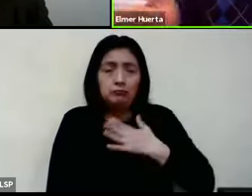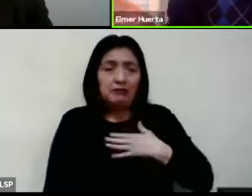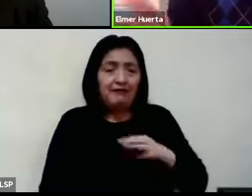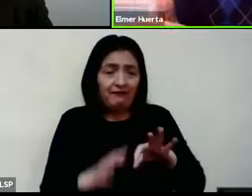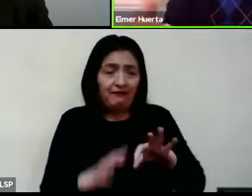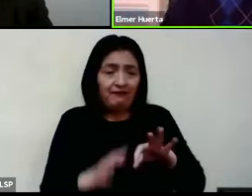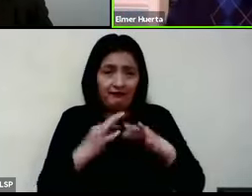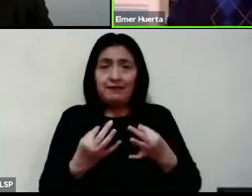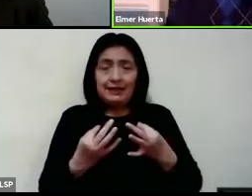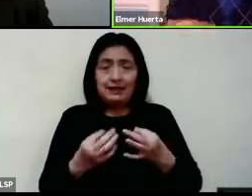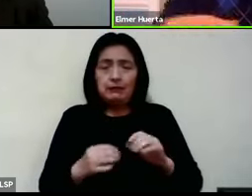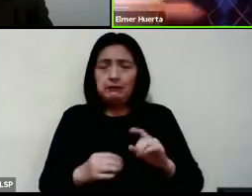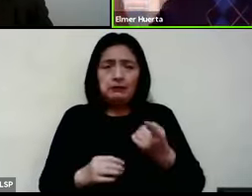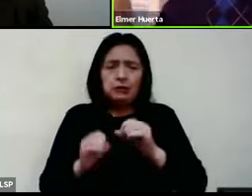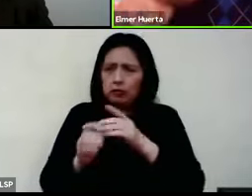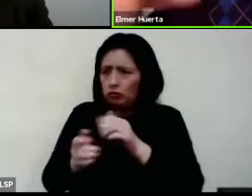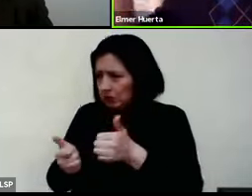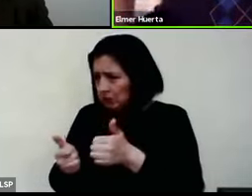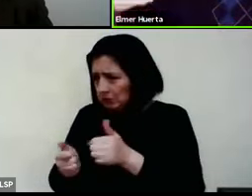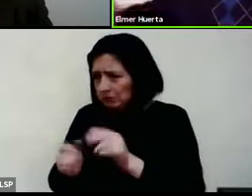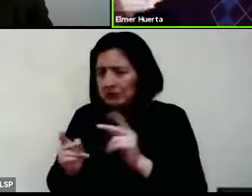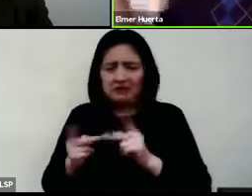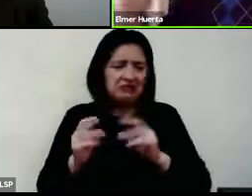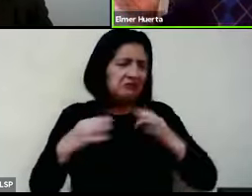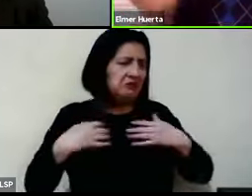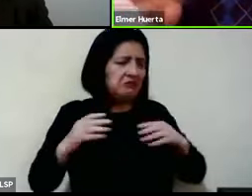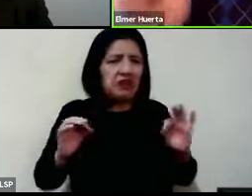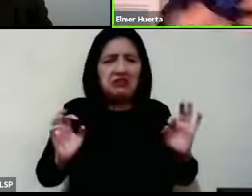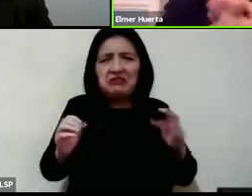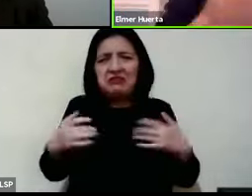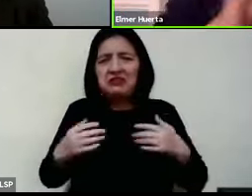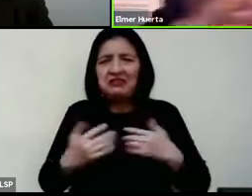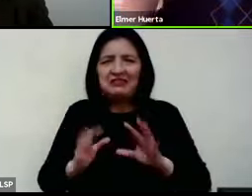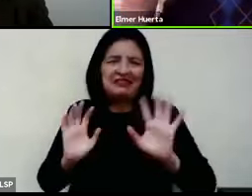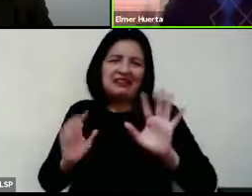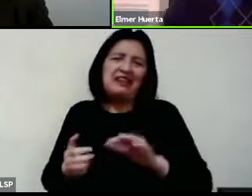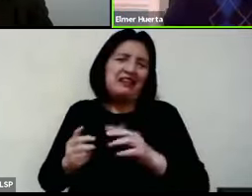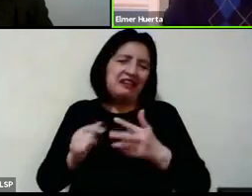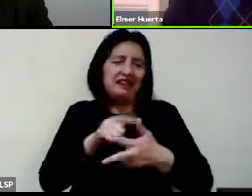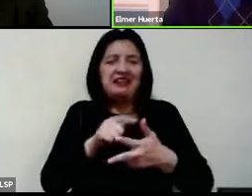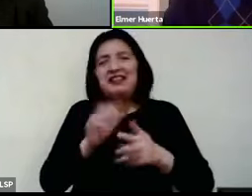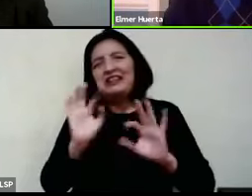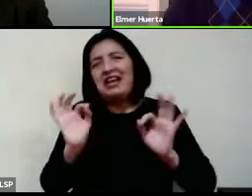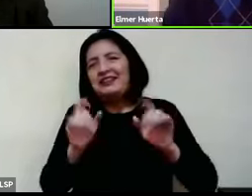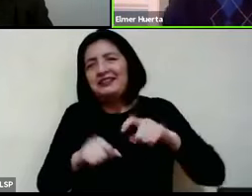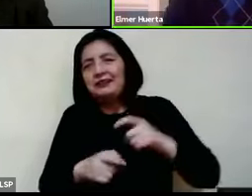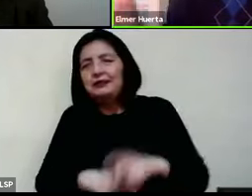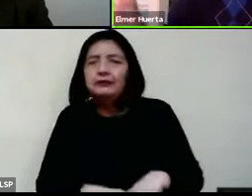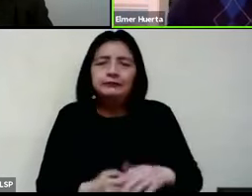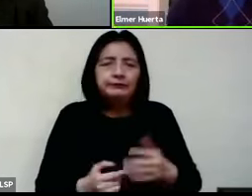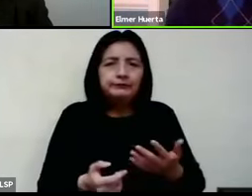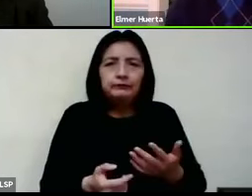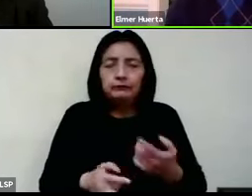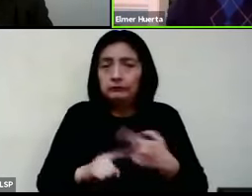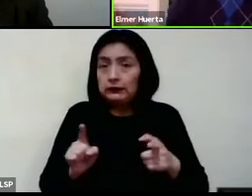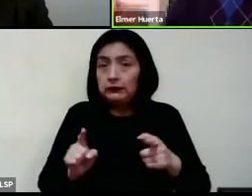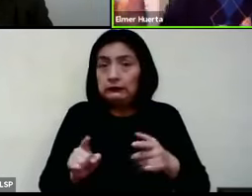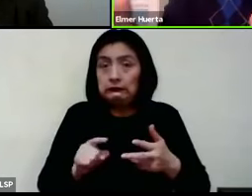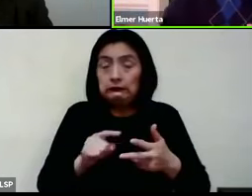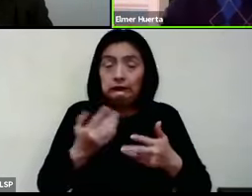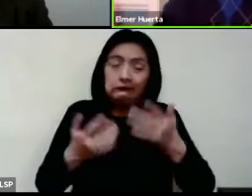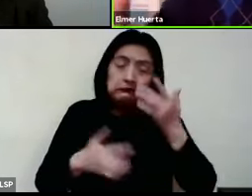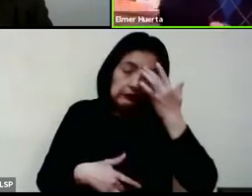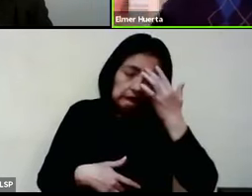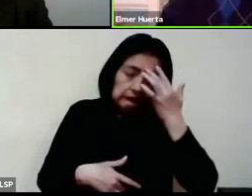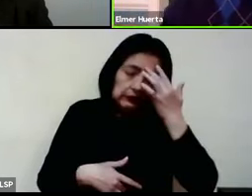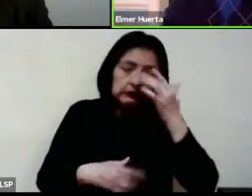está en los primeros días, ¿cómo está? Perfecto, no tengo nada, mirando, cayó en el 80, ese no necesita nada. Pero si cayó un poquito enfermito,